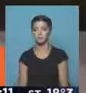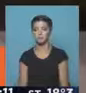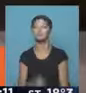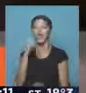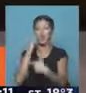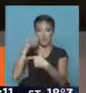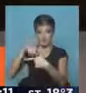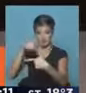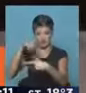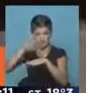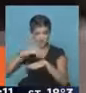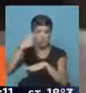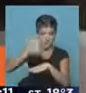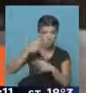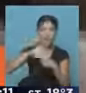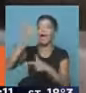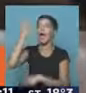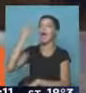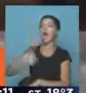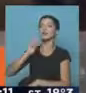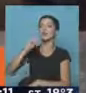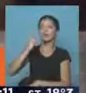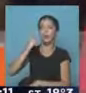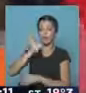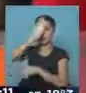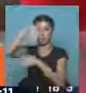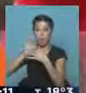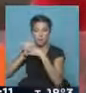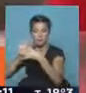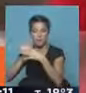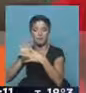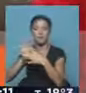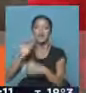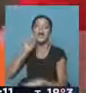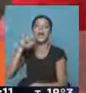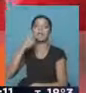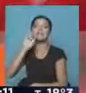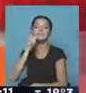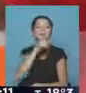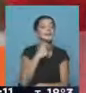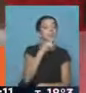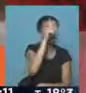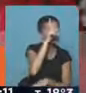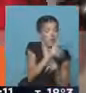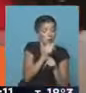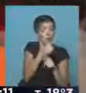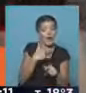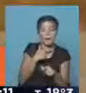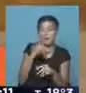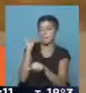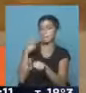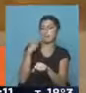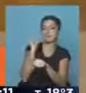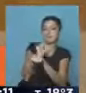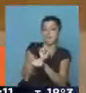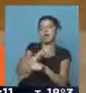Karim, se radicalizó en 2001. Cuando intentó robarle el arma a un policía y fue detenido, también por robo, por